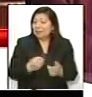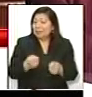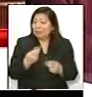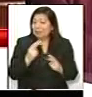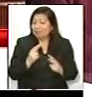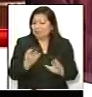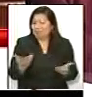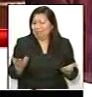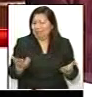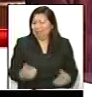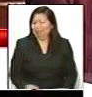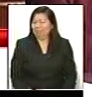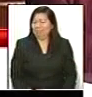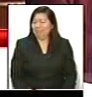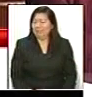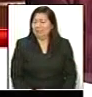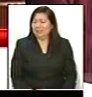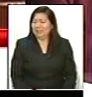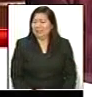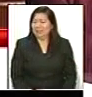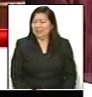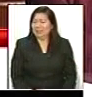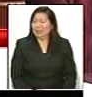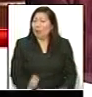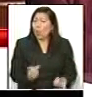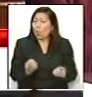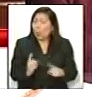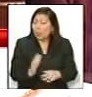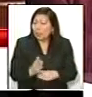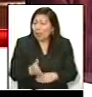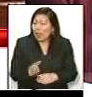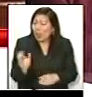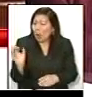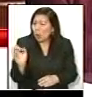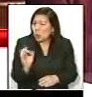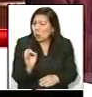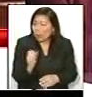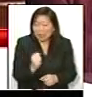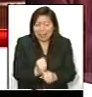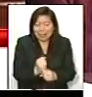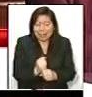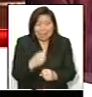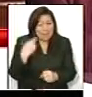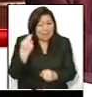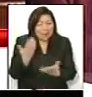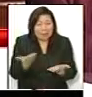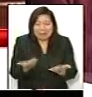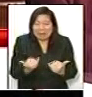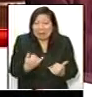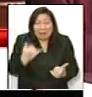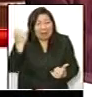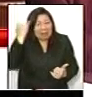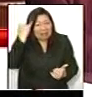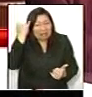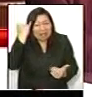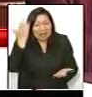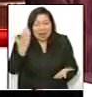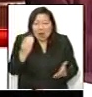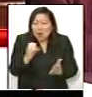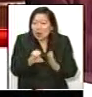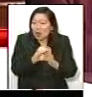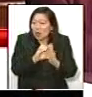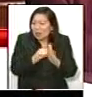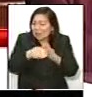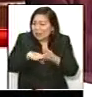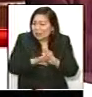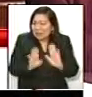se vea. O sea, los que acaban de llegar, que nunca se ocuparon de la reforma política, que no tenían idea que existía una constitución